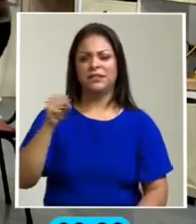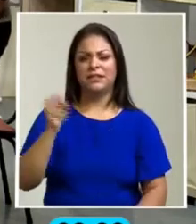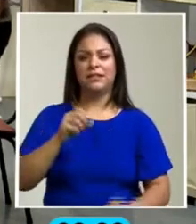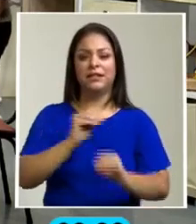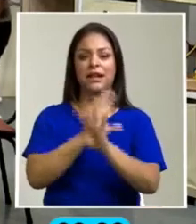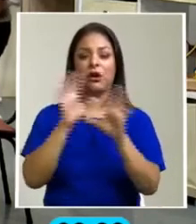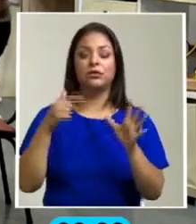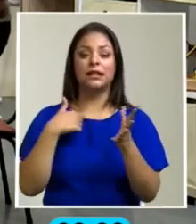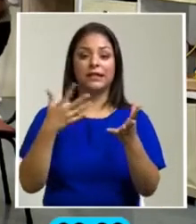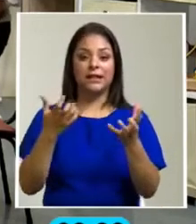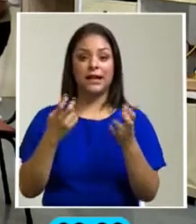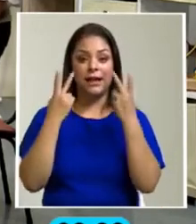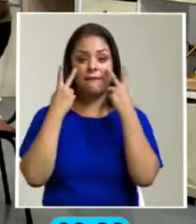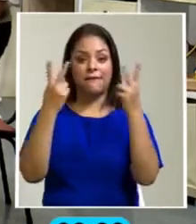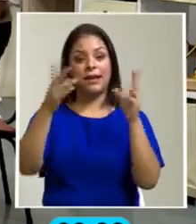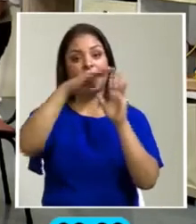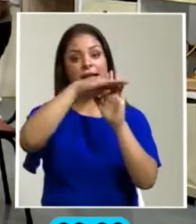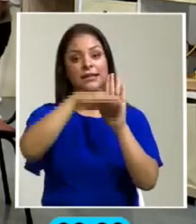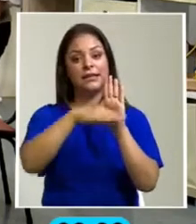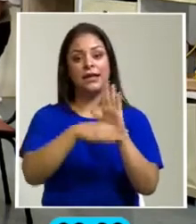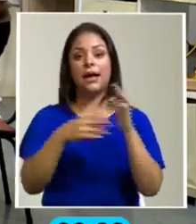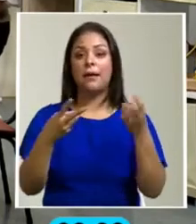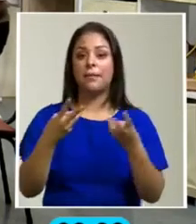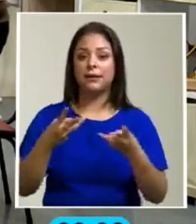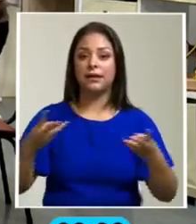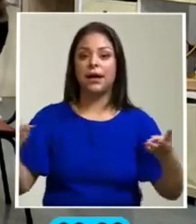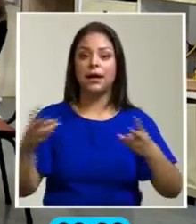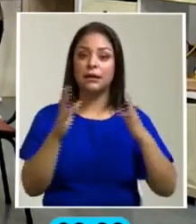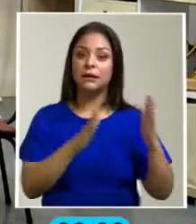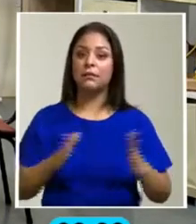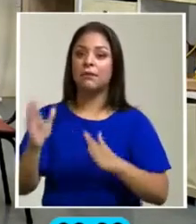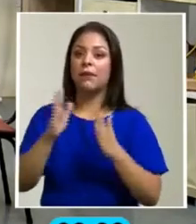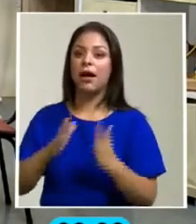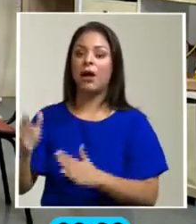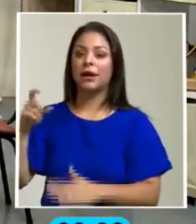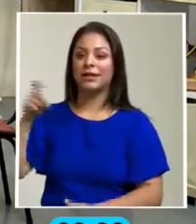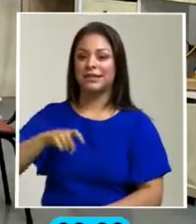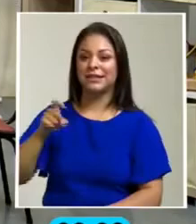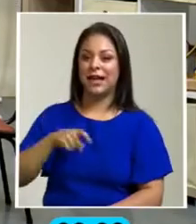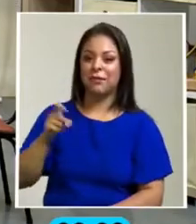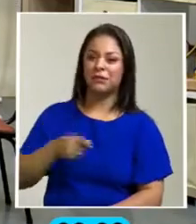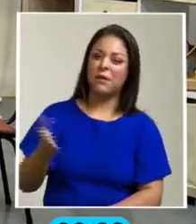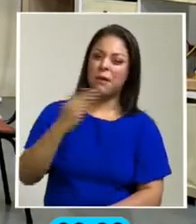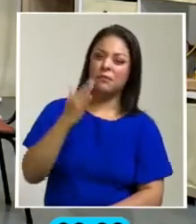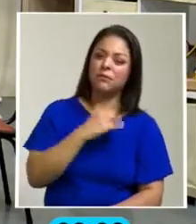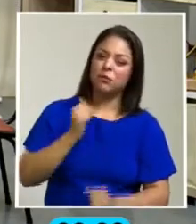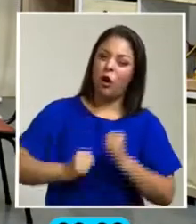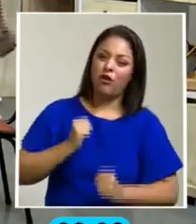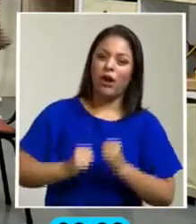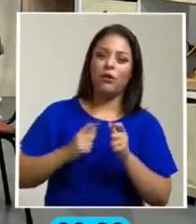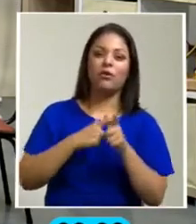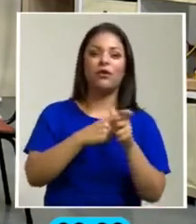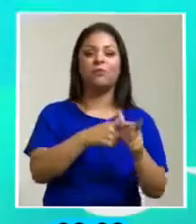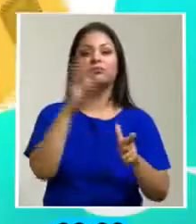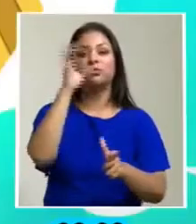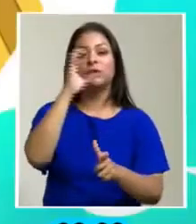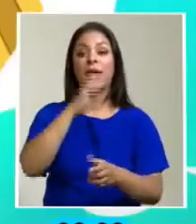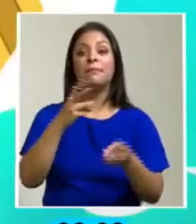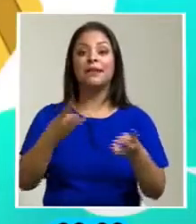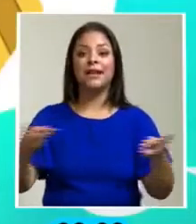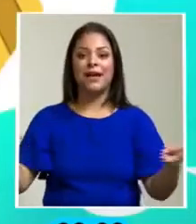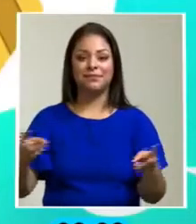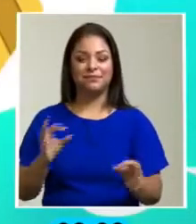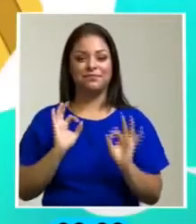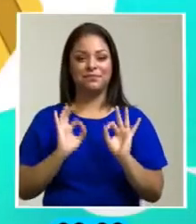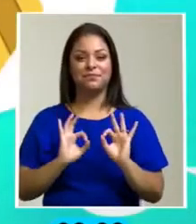la lista de materiales para que vayan preparando lo que necesitamos en estas actividades? ¡Vamos, muy bien!